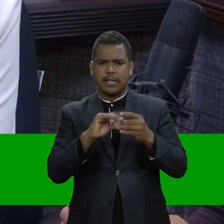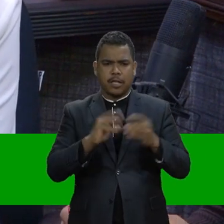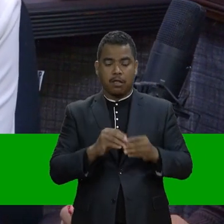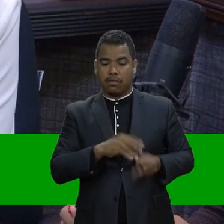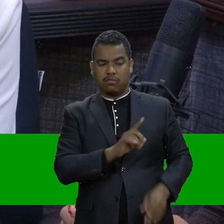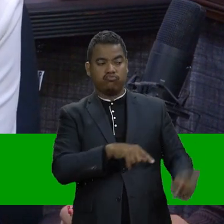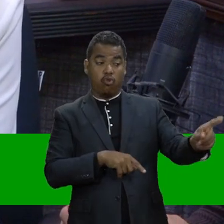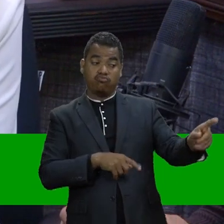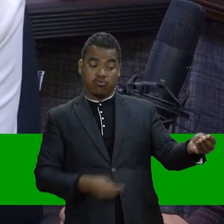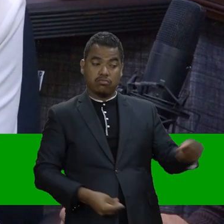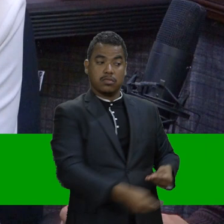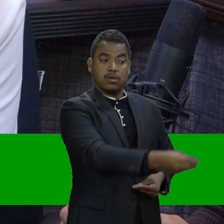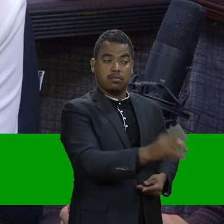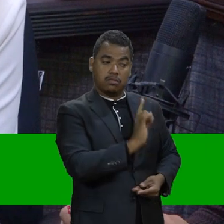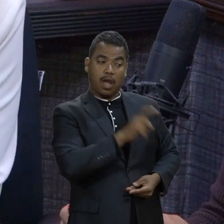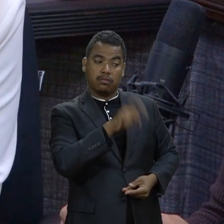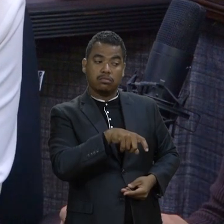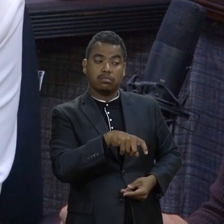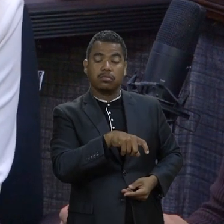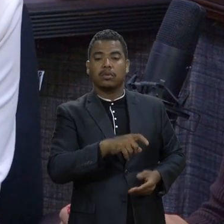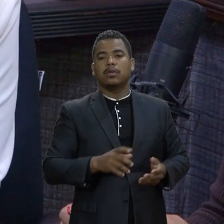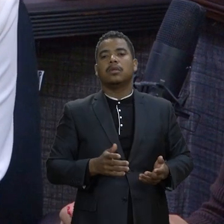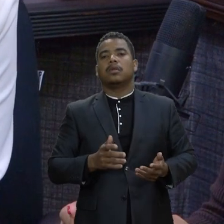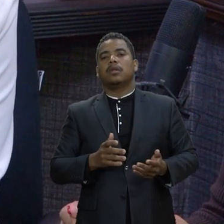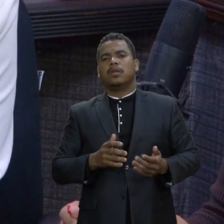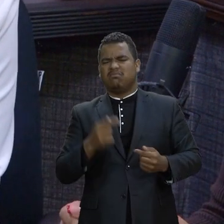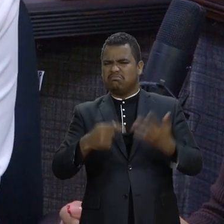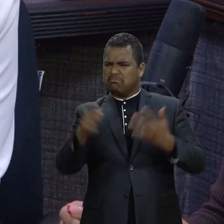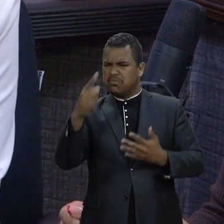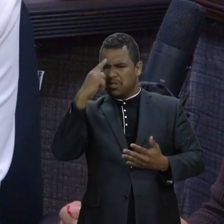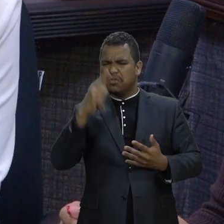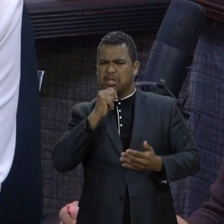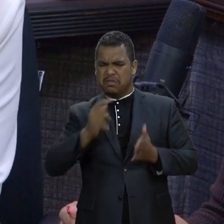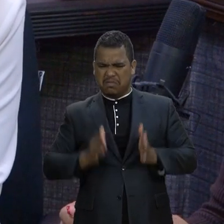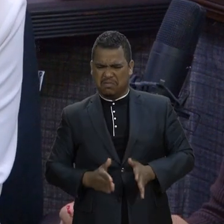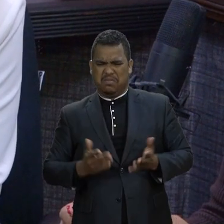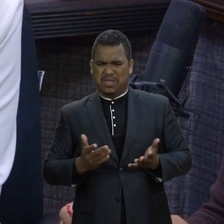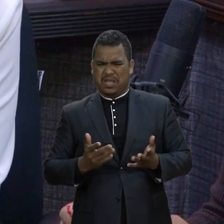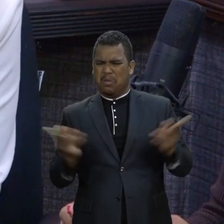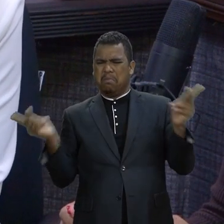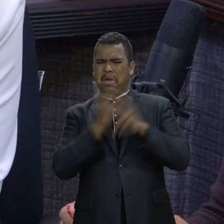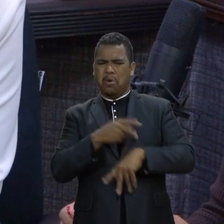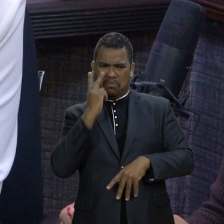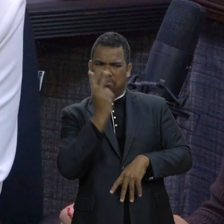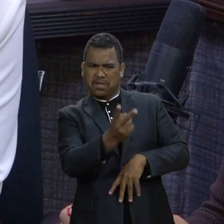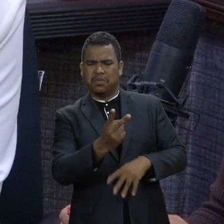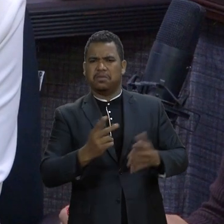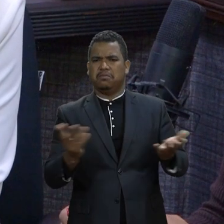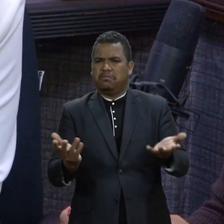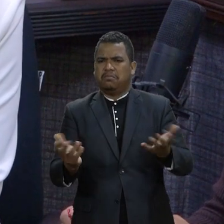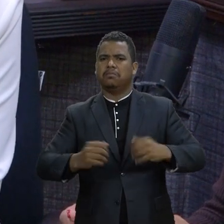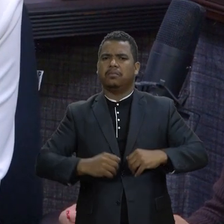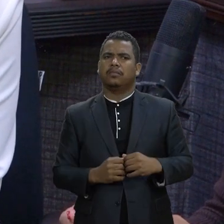periódicos o los canales que tienen crédito, porque antes de poner una noticia, pues tratan de verificarla. Entonces,